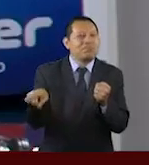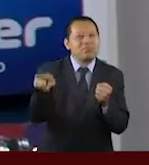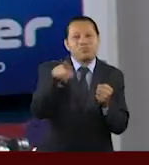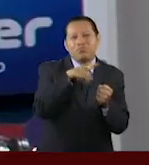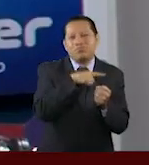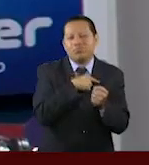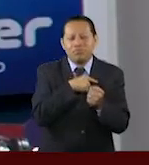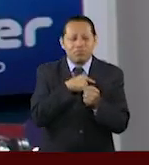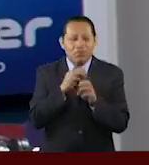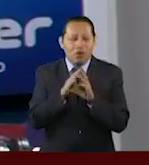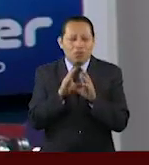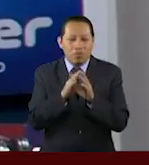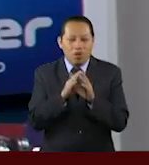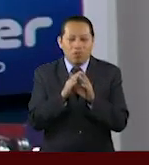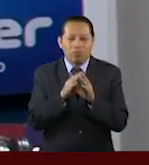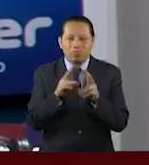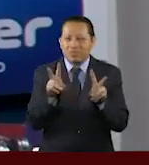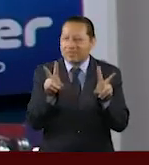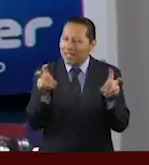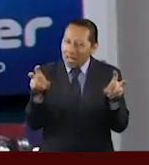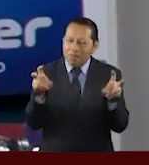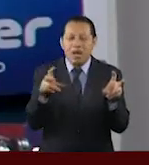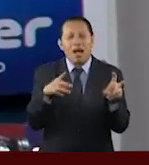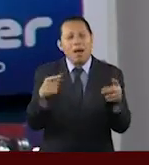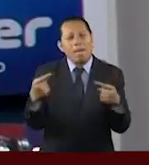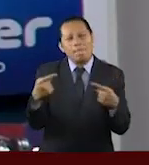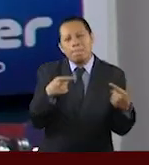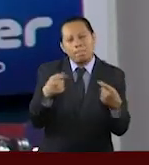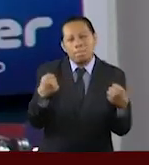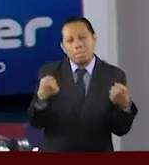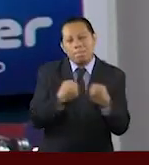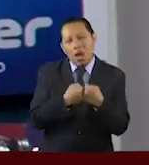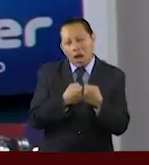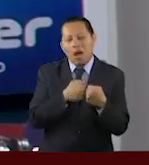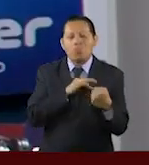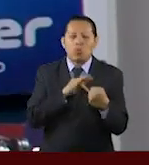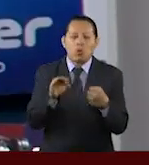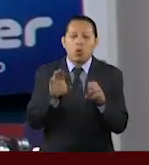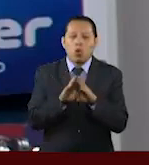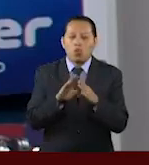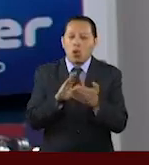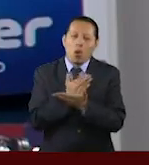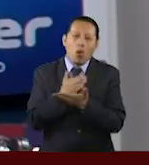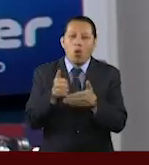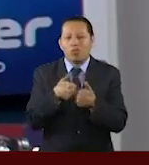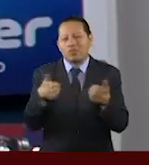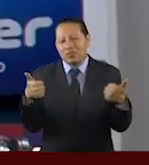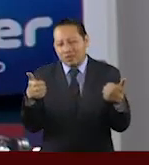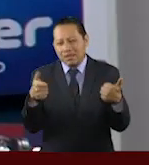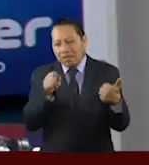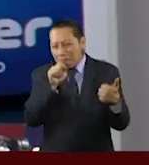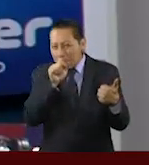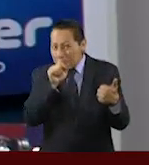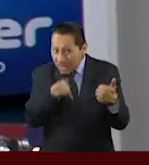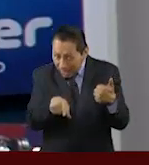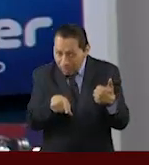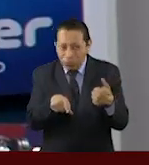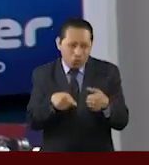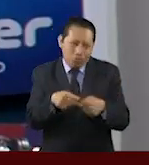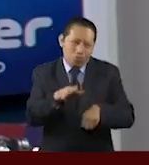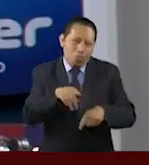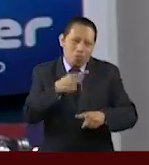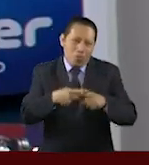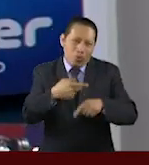este tema de confrontación de división que te hace la misma contienda